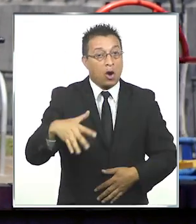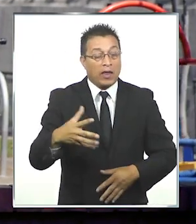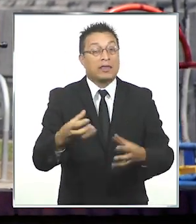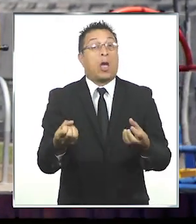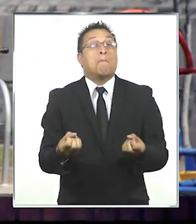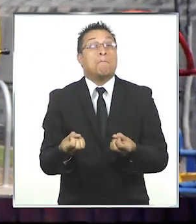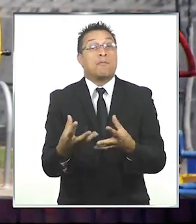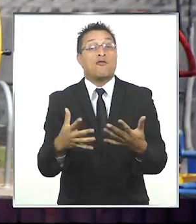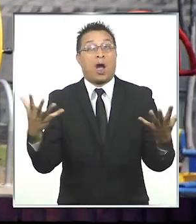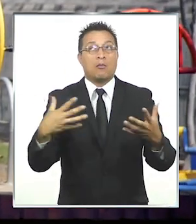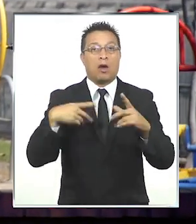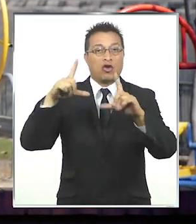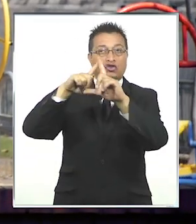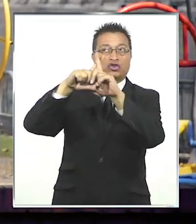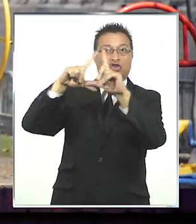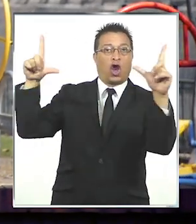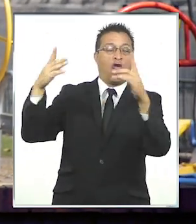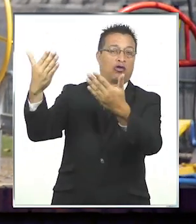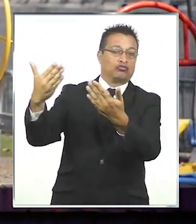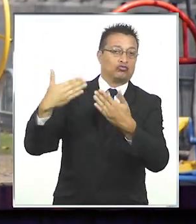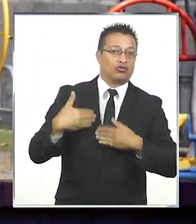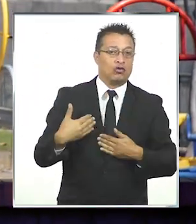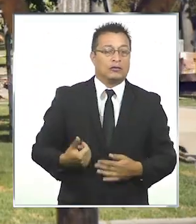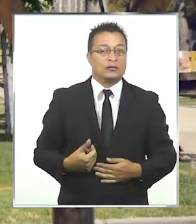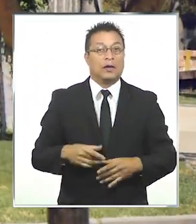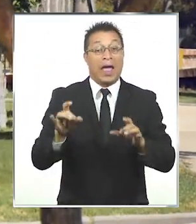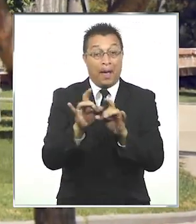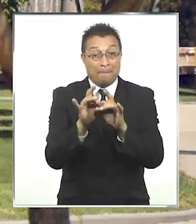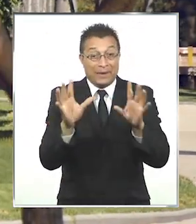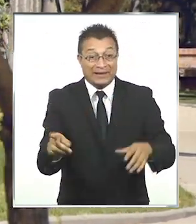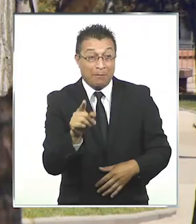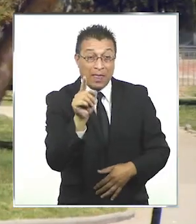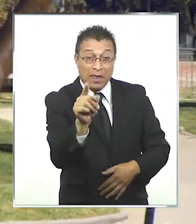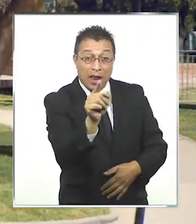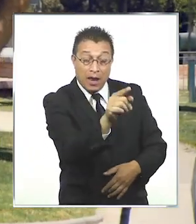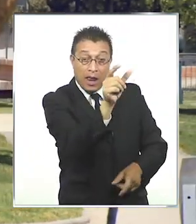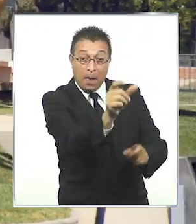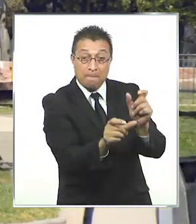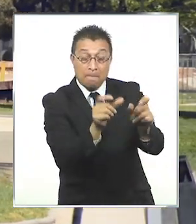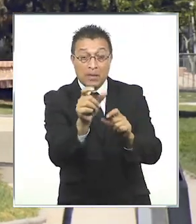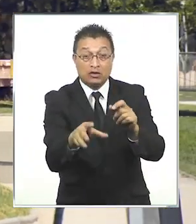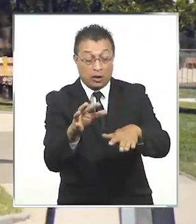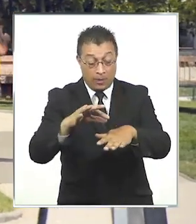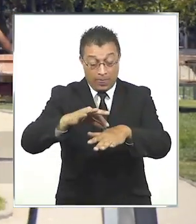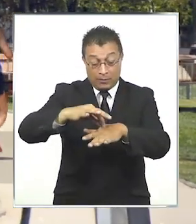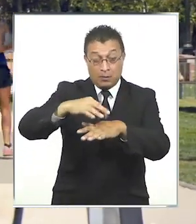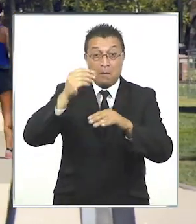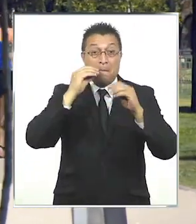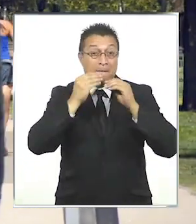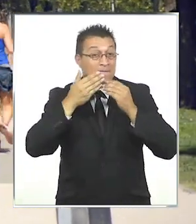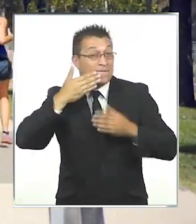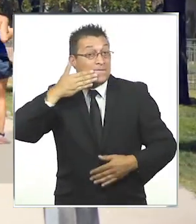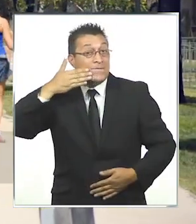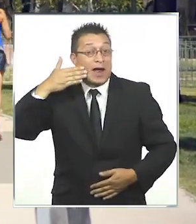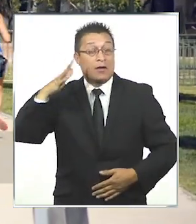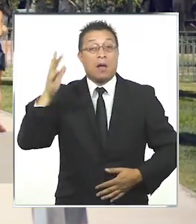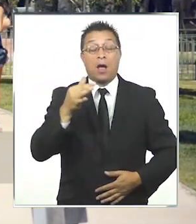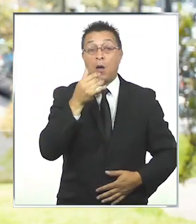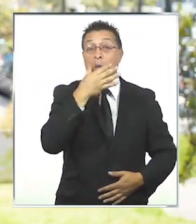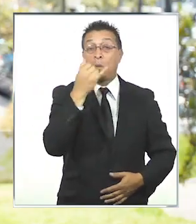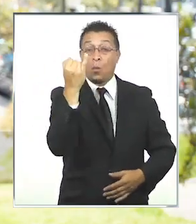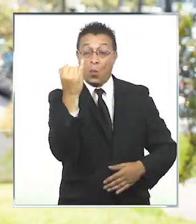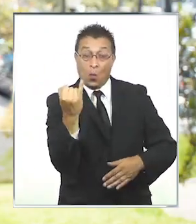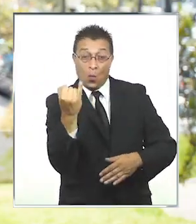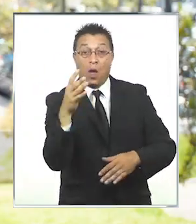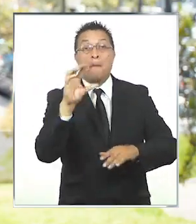factor más importante que lo genera, que es el exceso de exposición solar. Especialmente la gente que tiene la epidermis de color